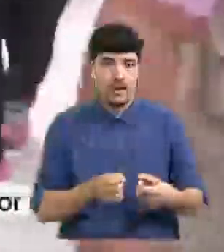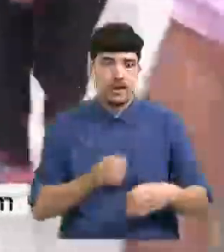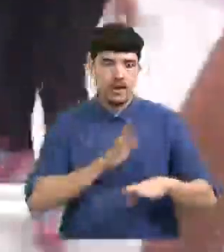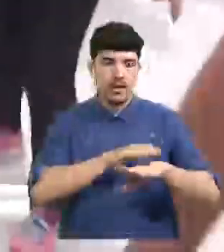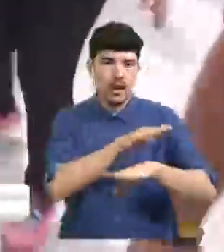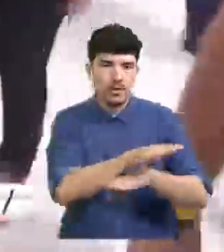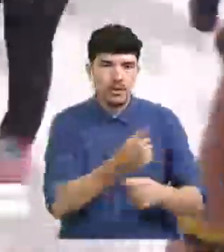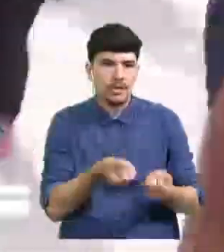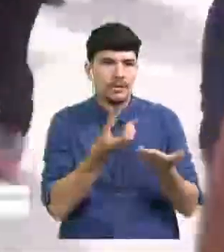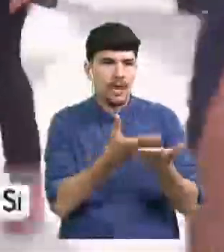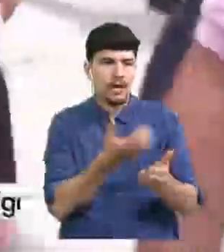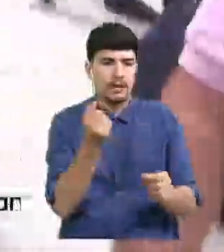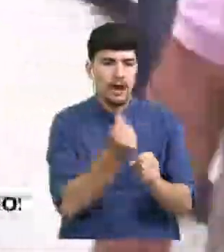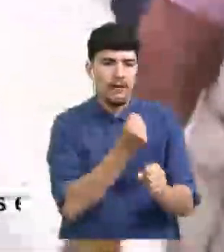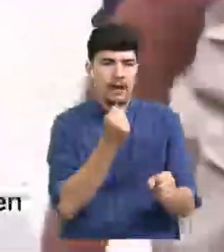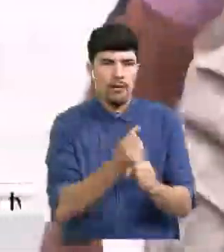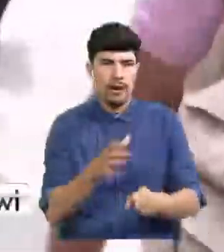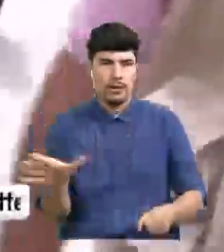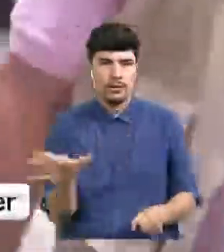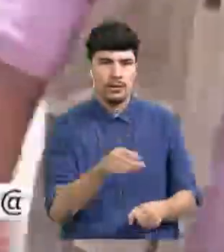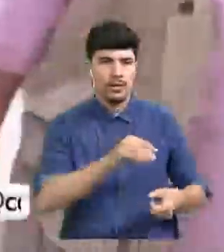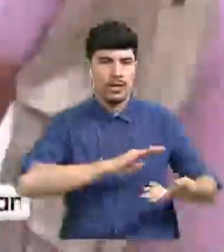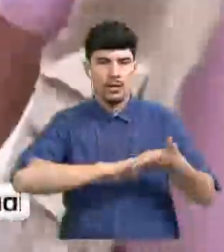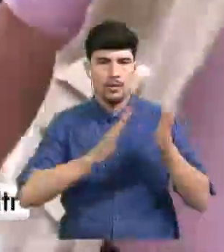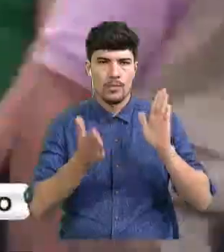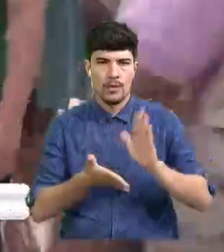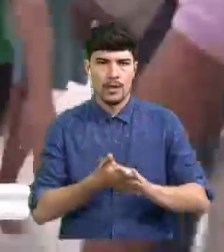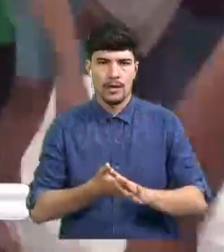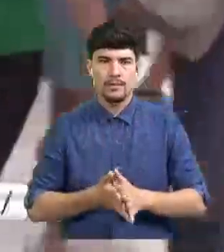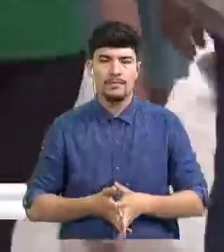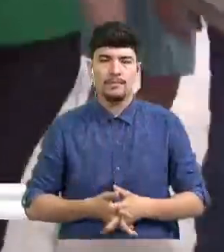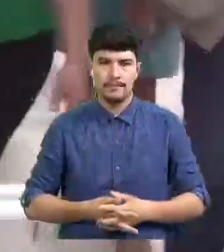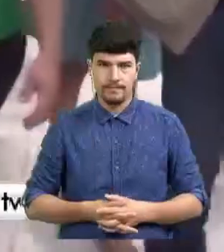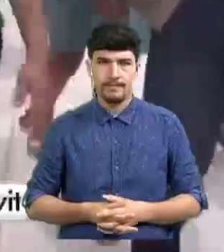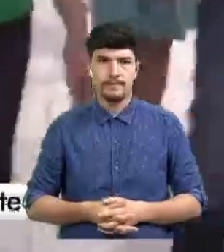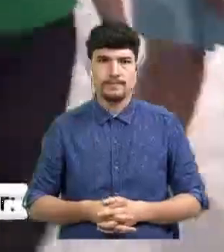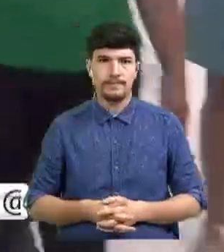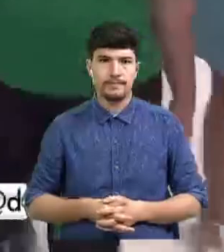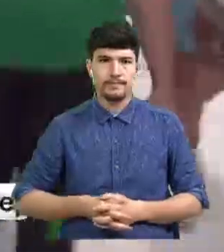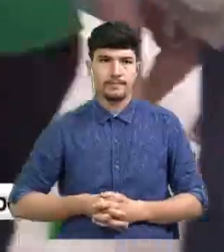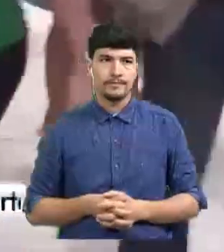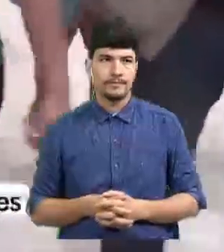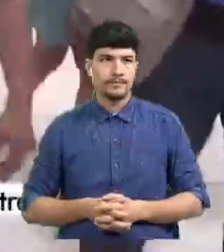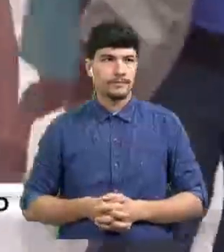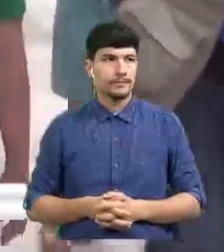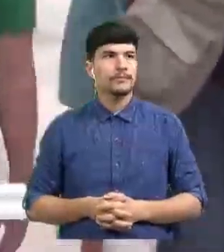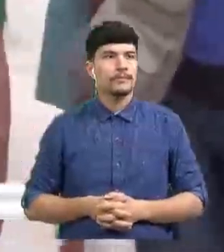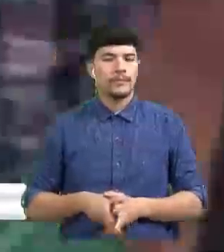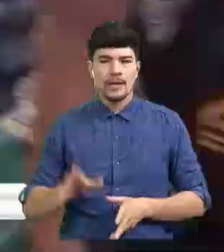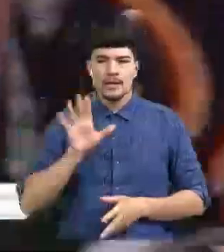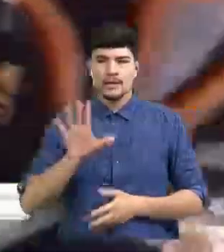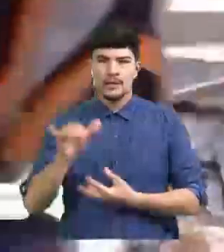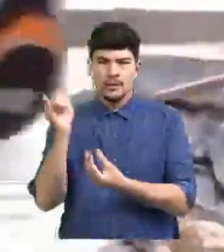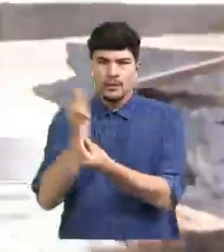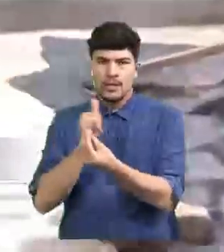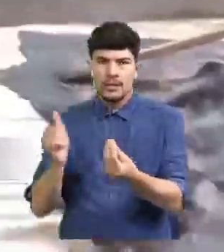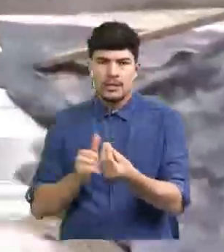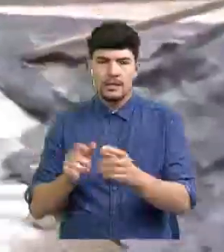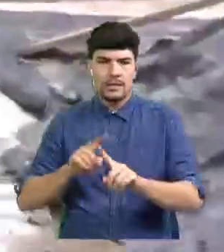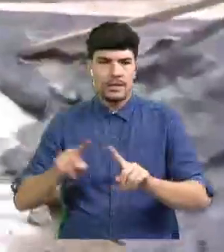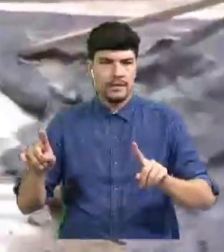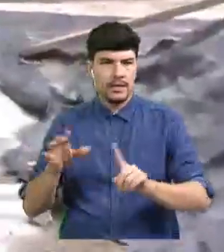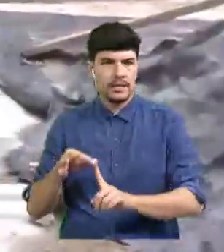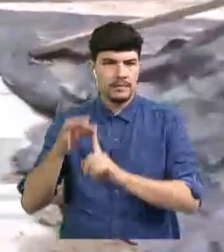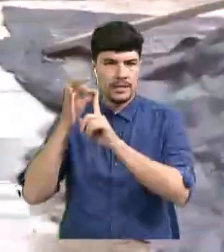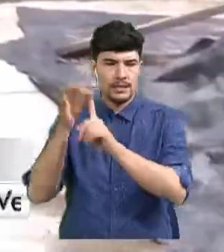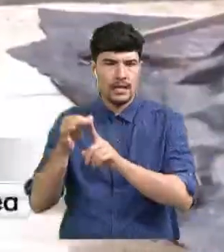generando empleo y generando trabajo para las diferentes comunidades. En un diseño completamente diferente,